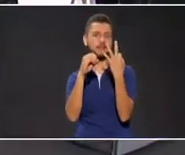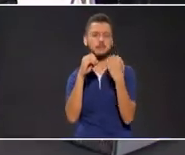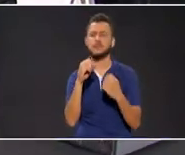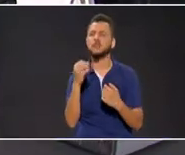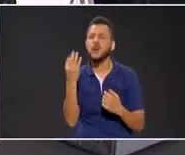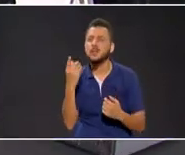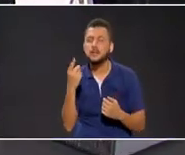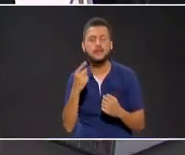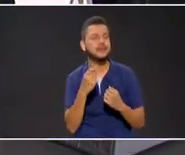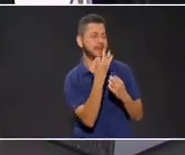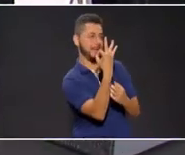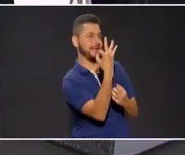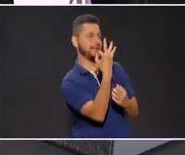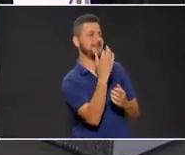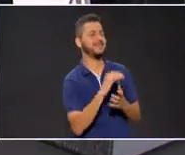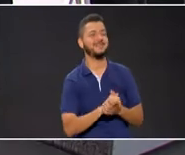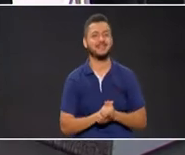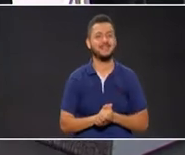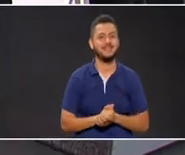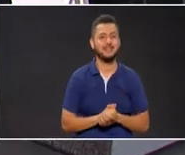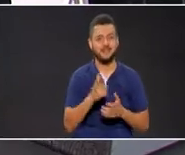el 3